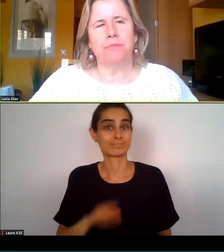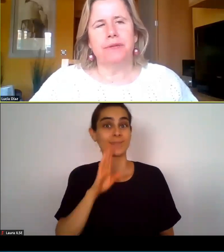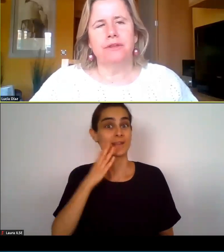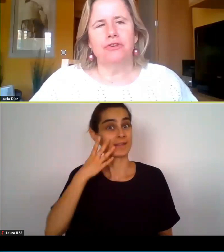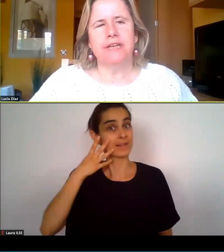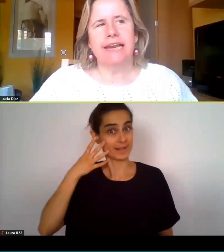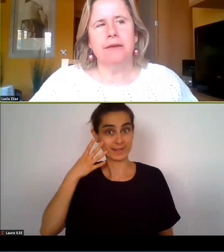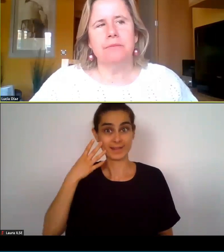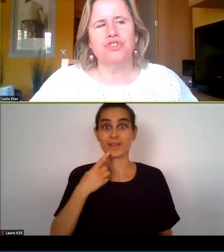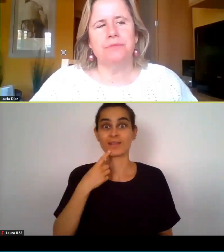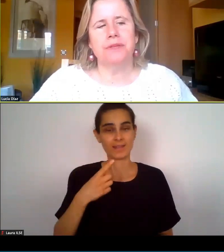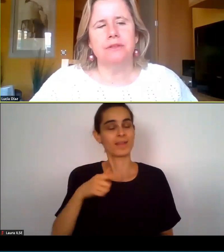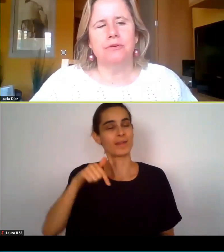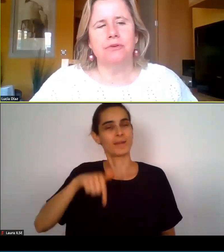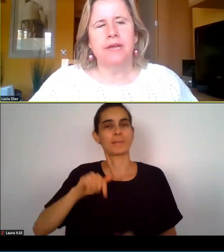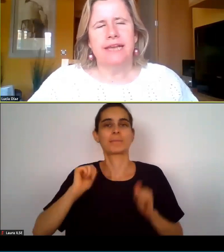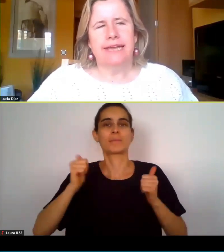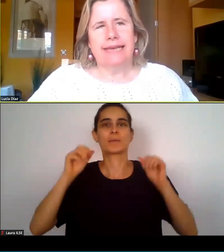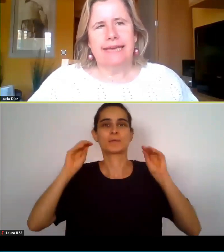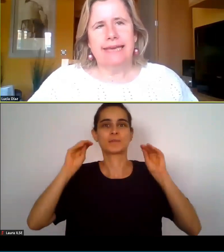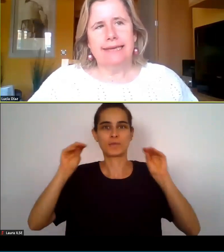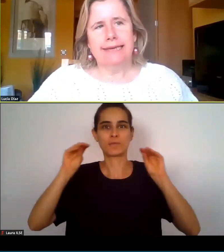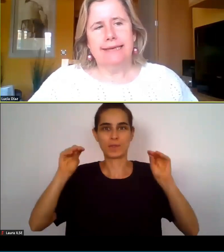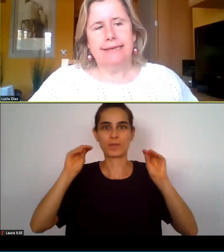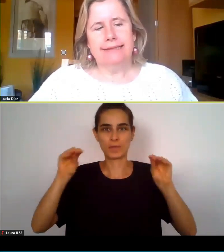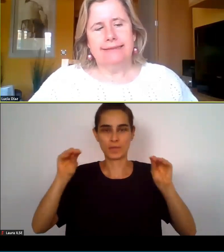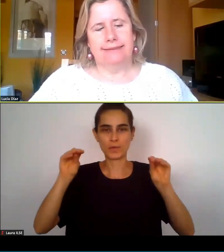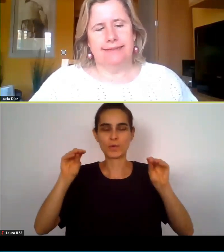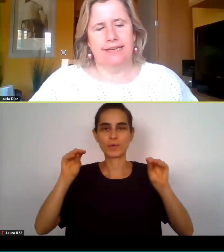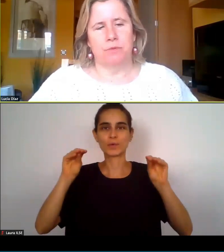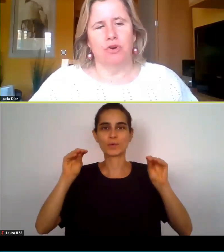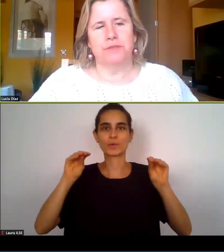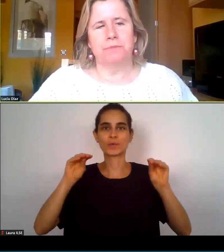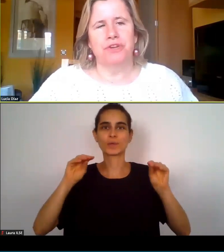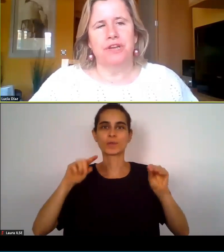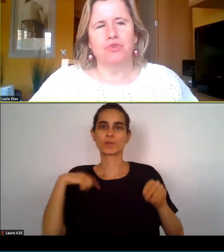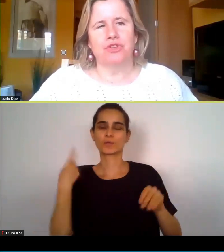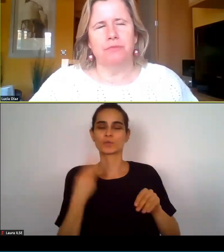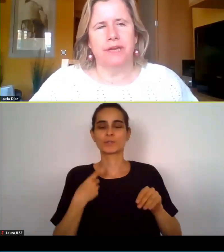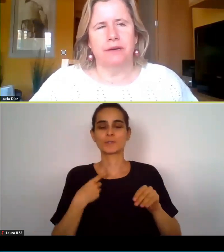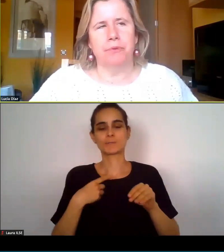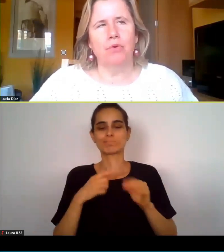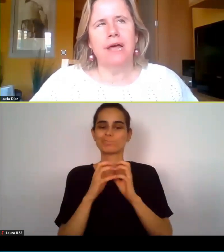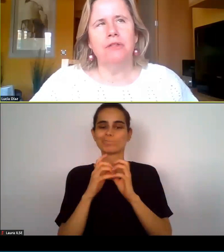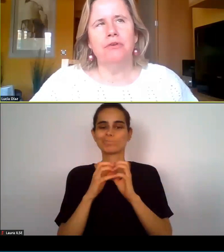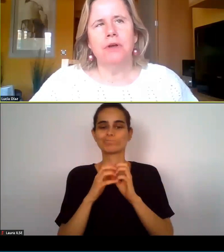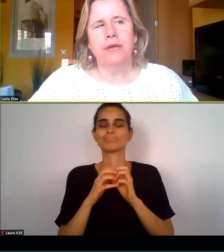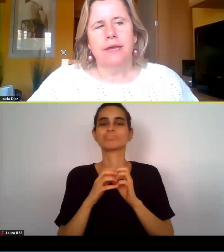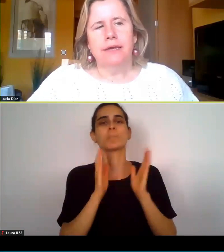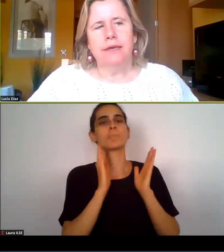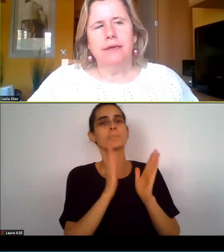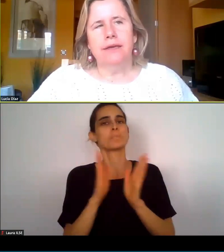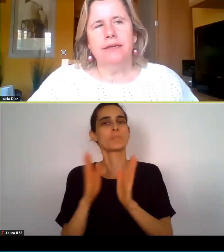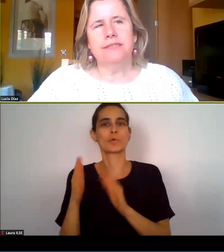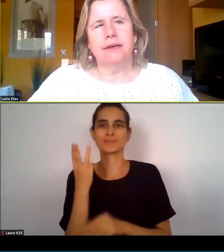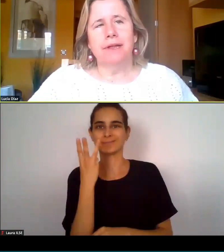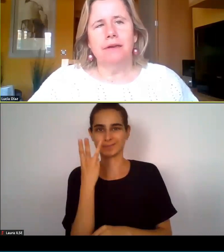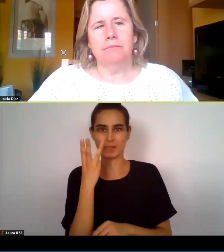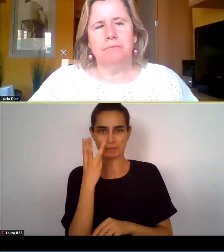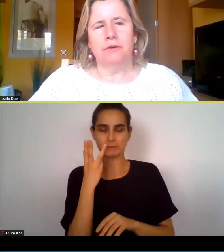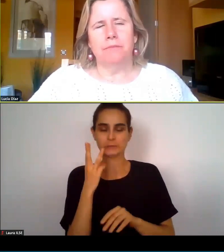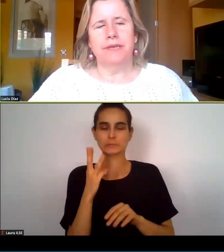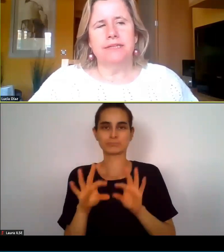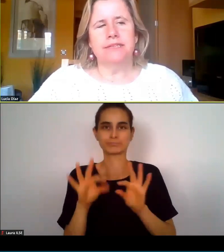esta formación que la hemos dividido en 3 bloques, podríamos denominar. Por un lado,